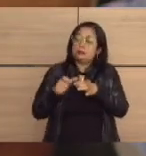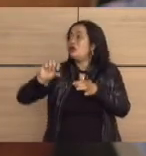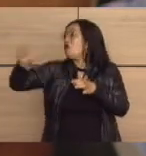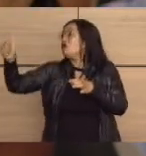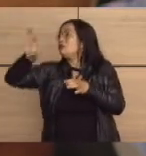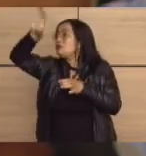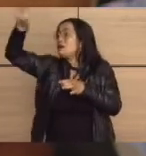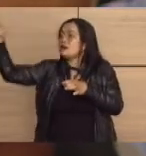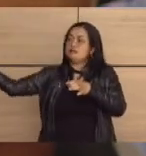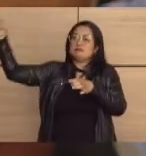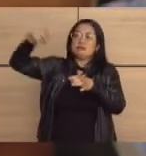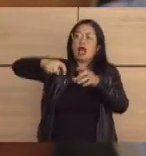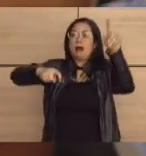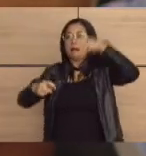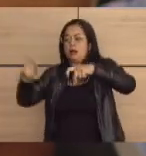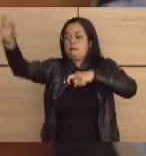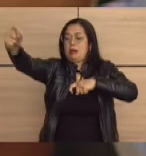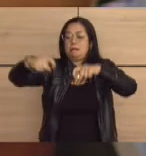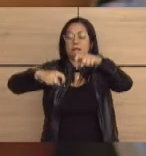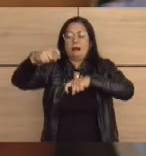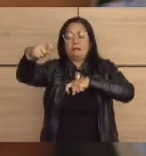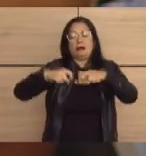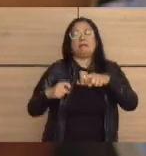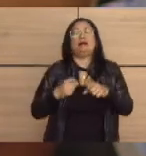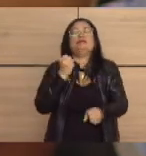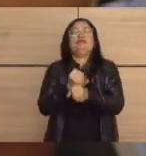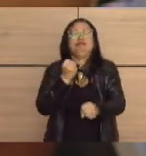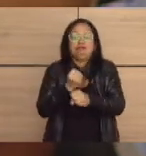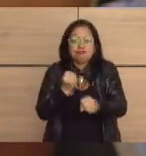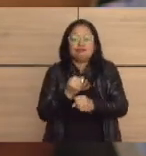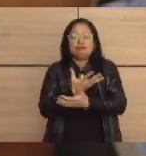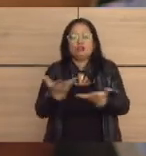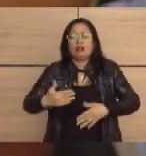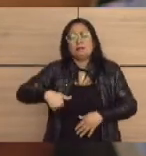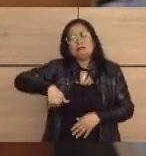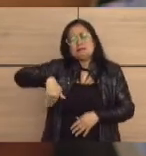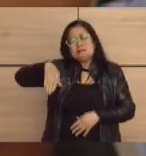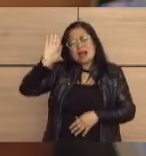inmigrantes a trabajar, a producir, y hubo una gran migración, sobre todo de italianos.